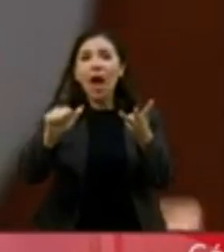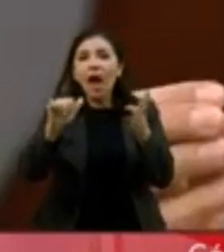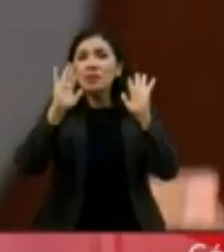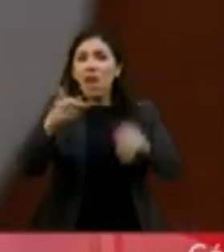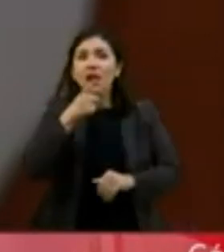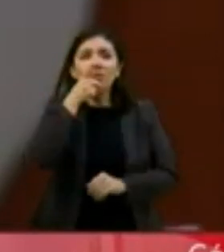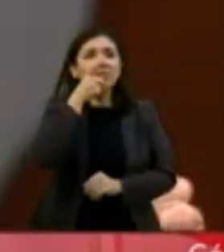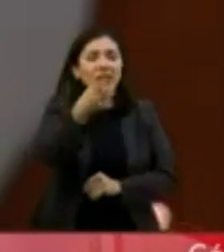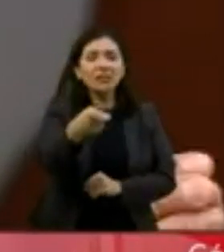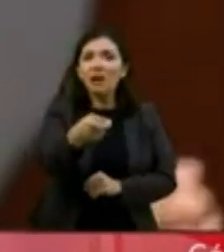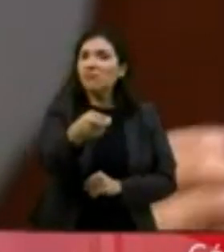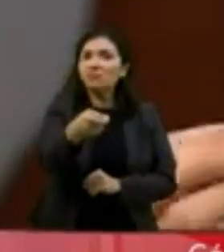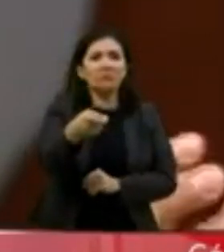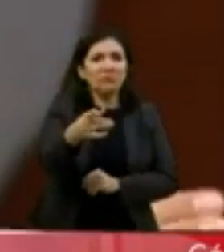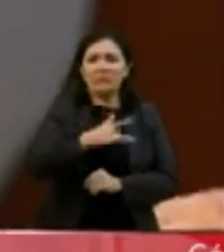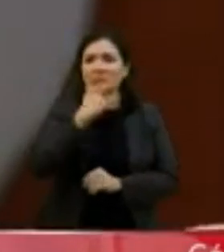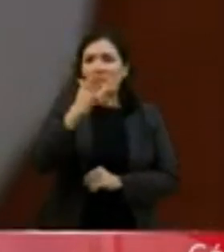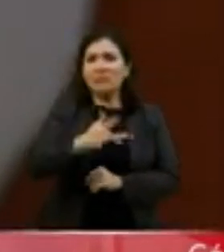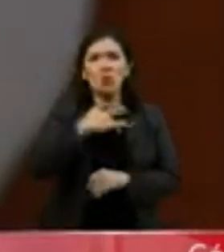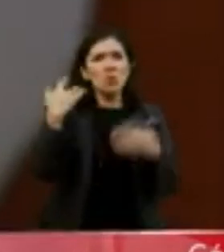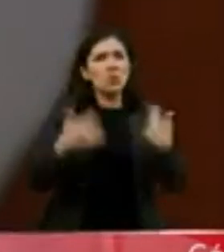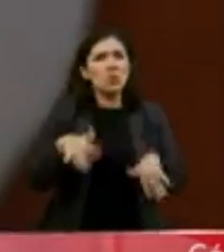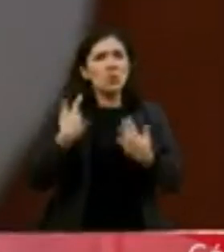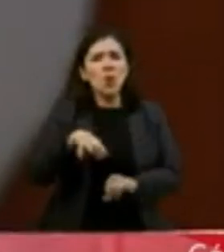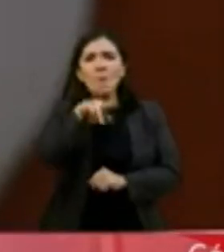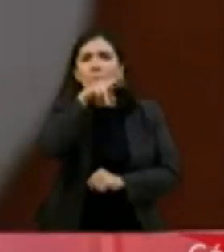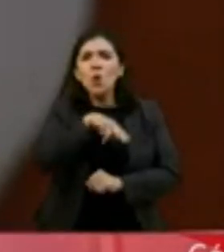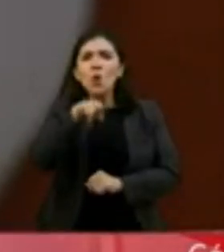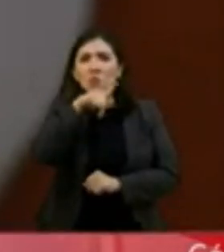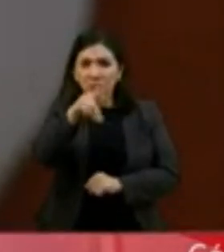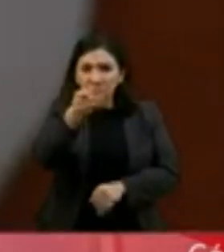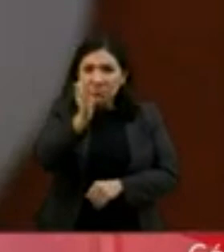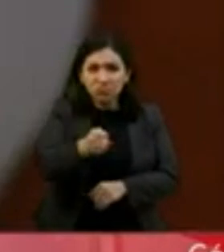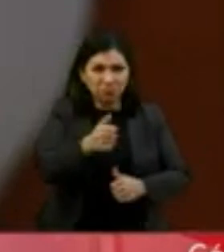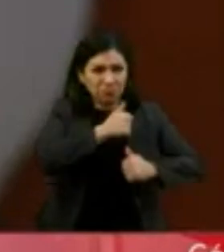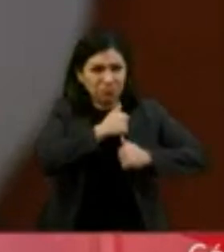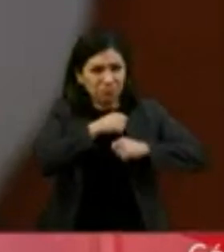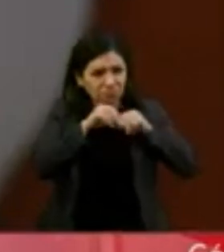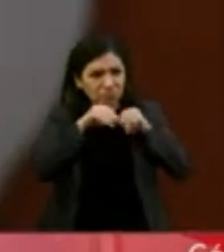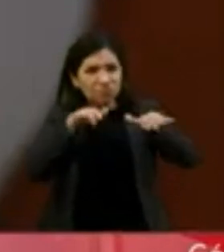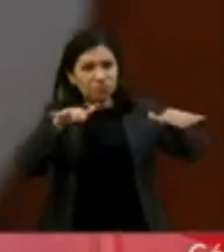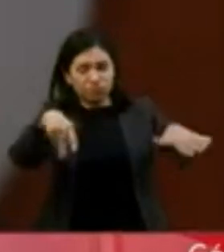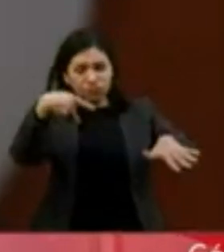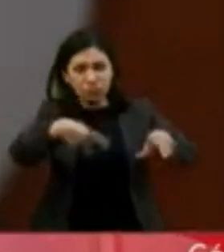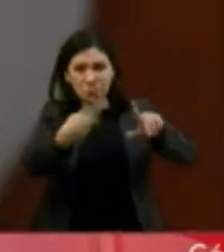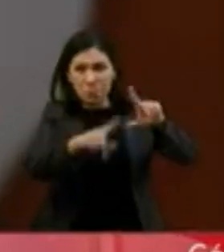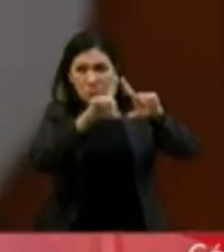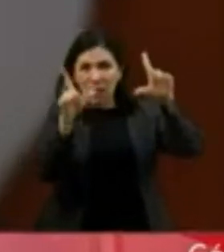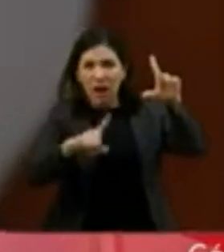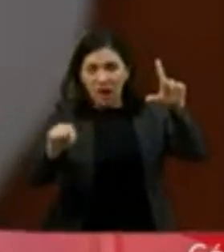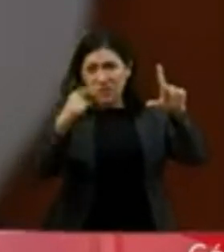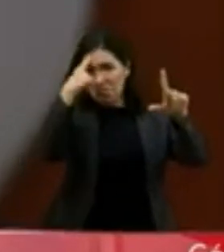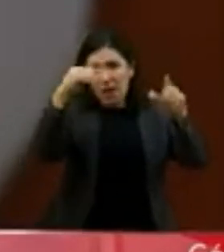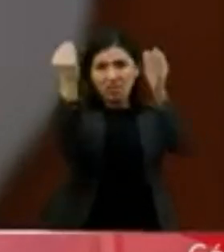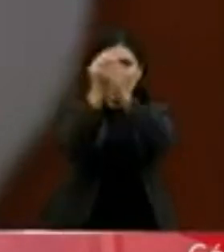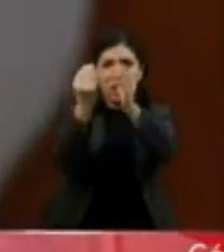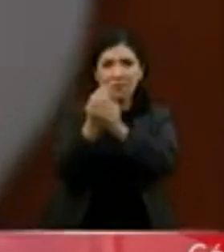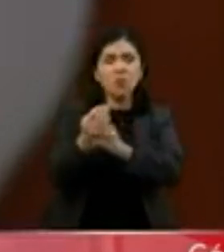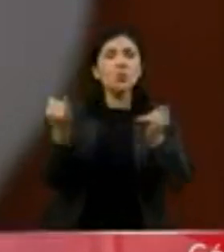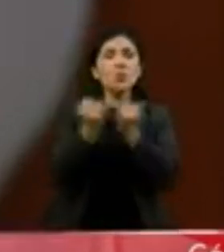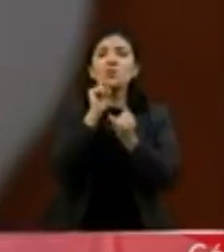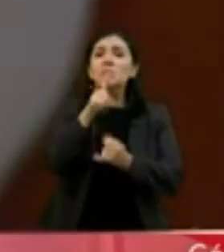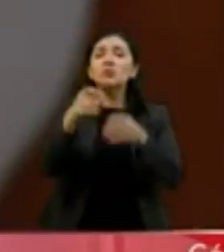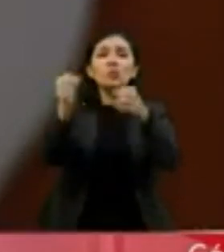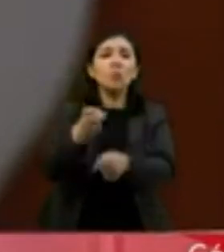se han manifestado preocupados ante esta militarización de nuestro país en varias materias incluida la